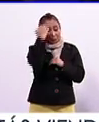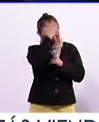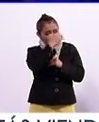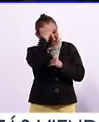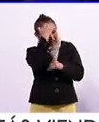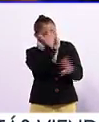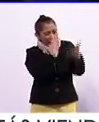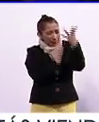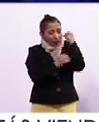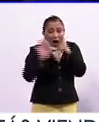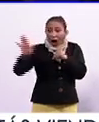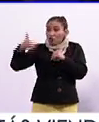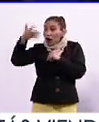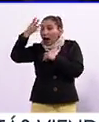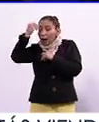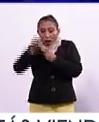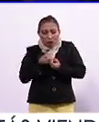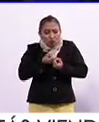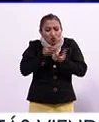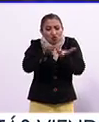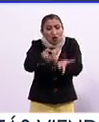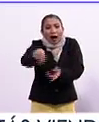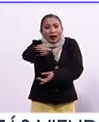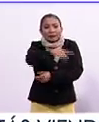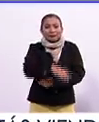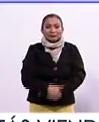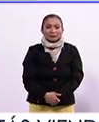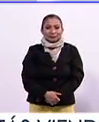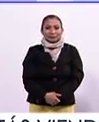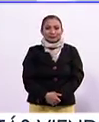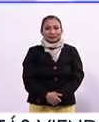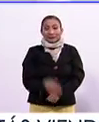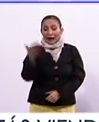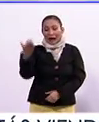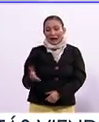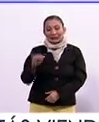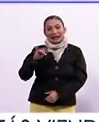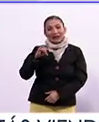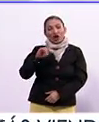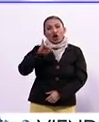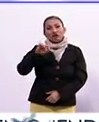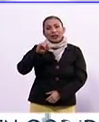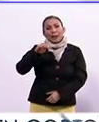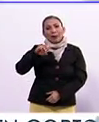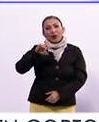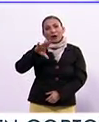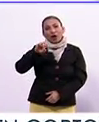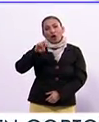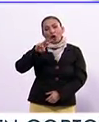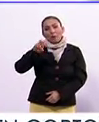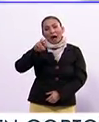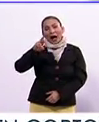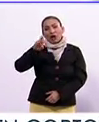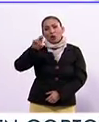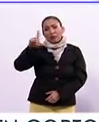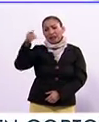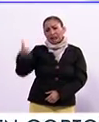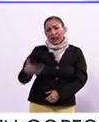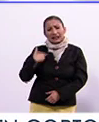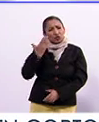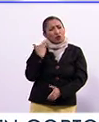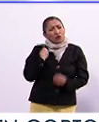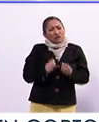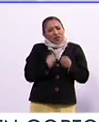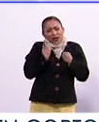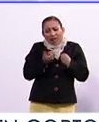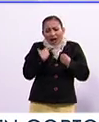experiencia que tienes afuera, órale, vacíala aquí. Él es el ingeniero José Manuel Covarrubias, alguien que le ha dedicado